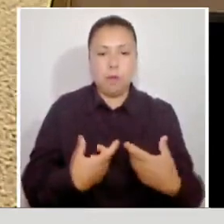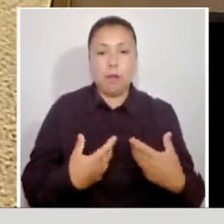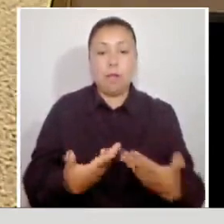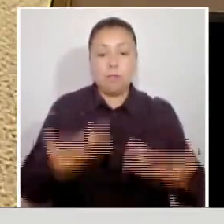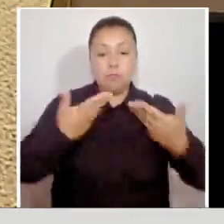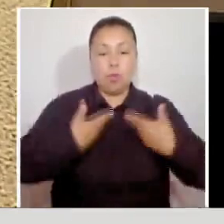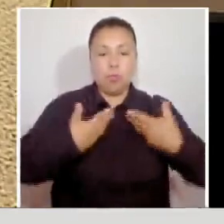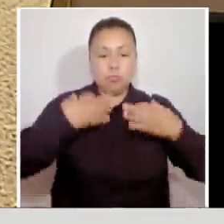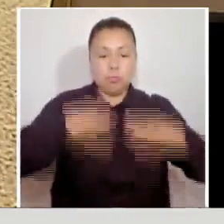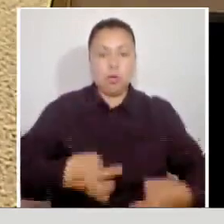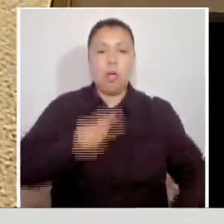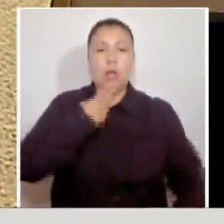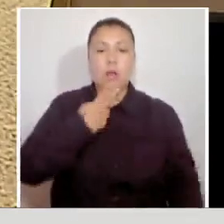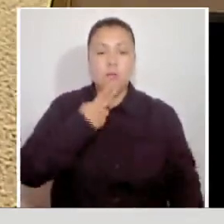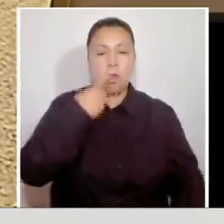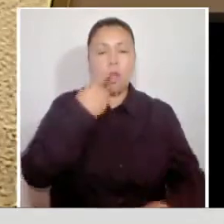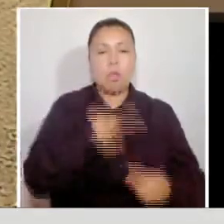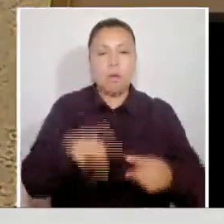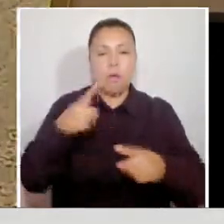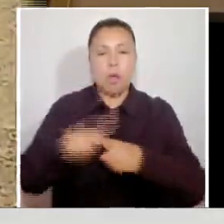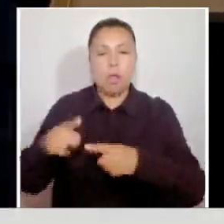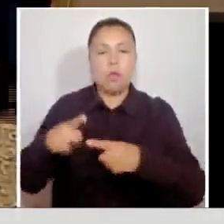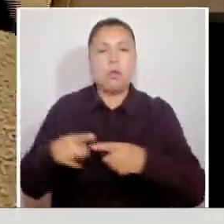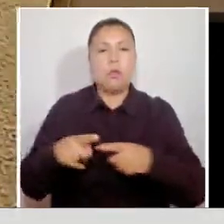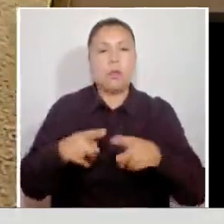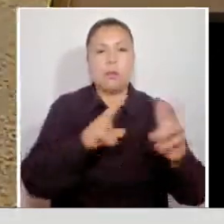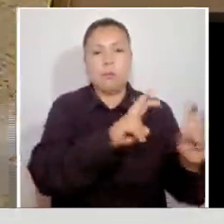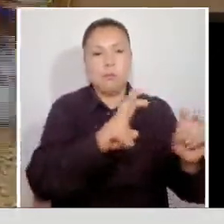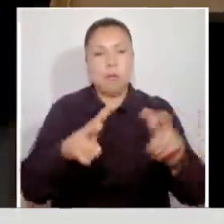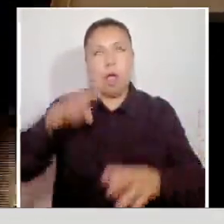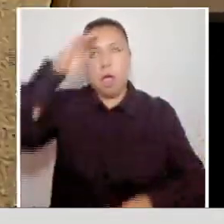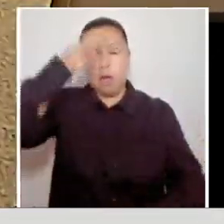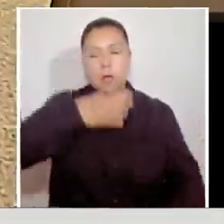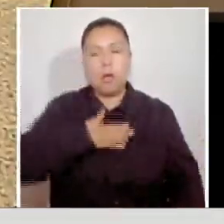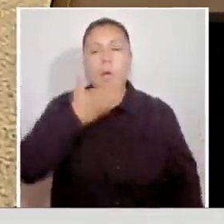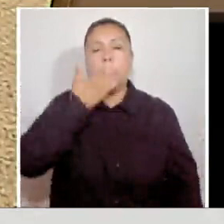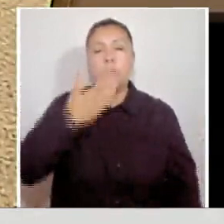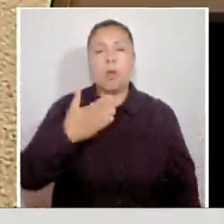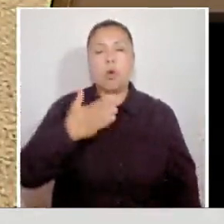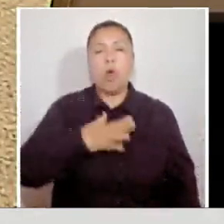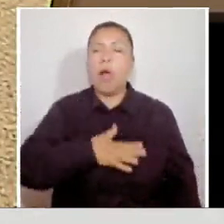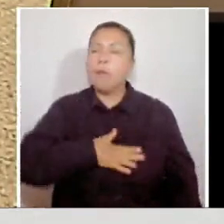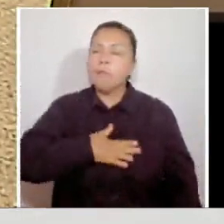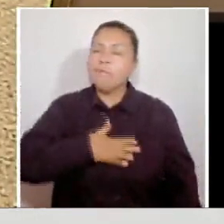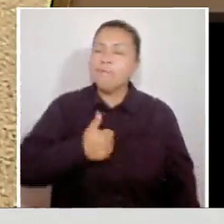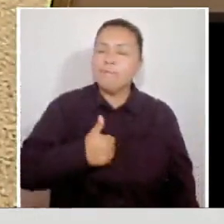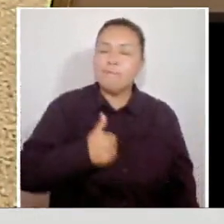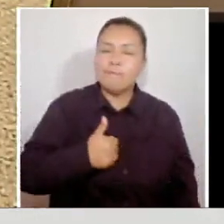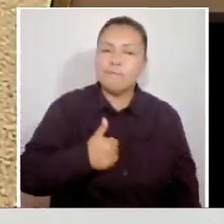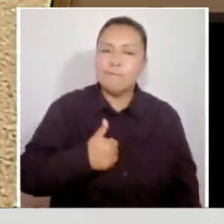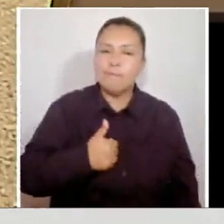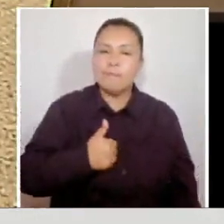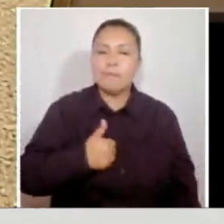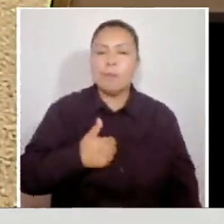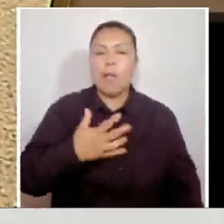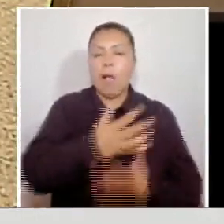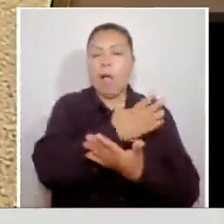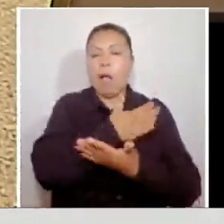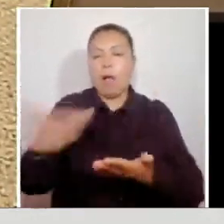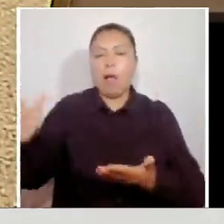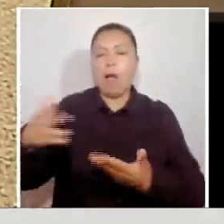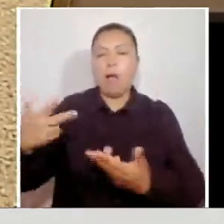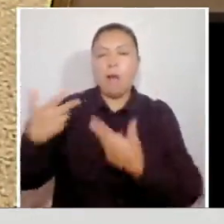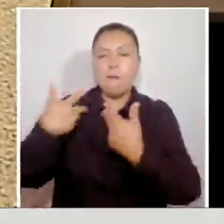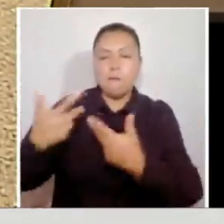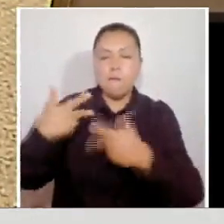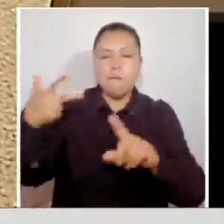su vida en distintas áreas tal fue también mi experiencia mejora la autoestima ayuda a eliminar el bullying otorga seguridad